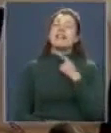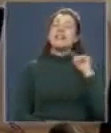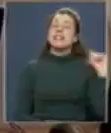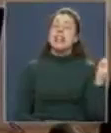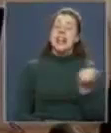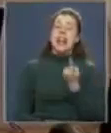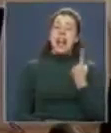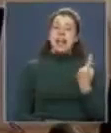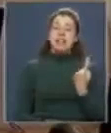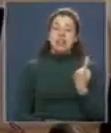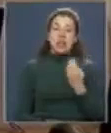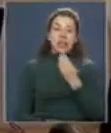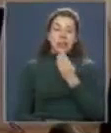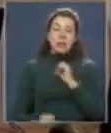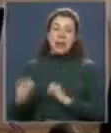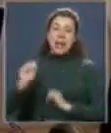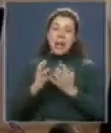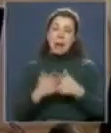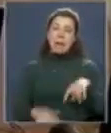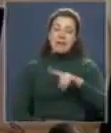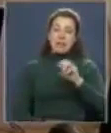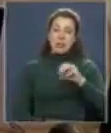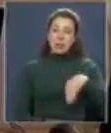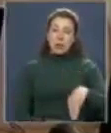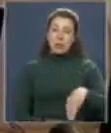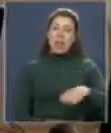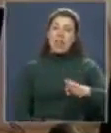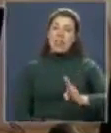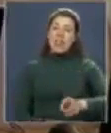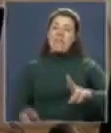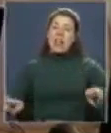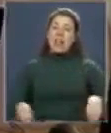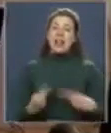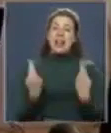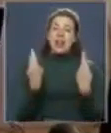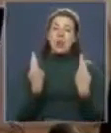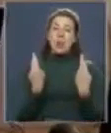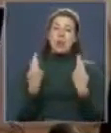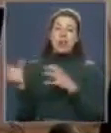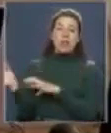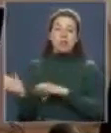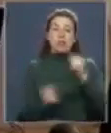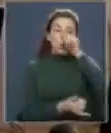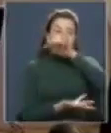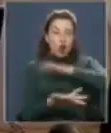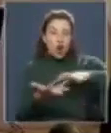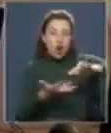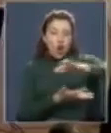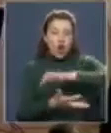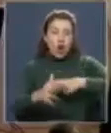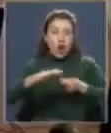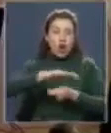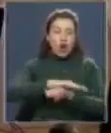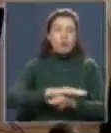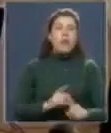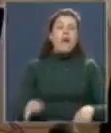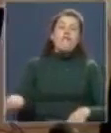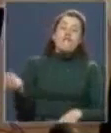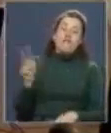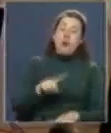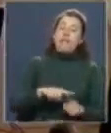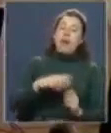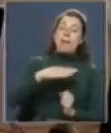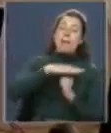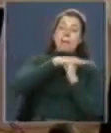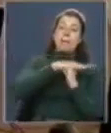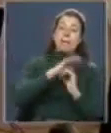nacional. Asimismo, la empresa Sokimich debe ser recuperada de las manos de la corrupción y volver a convertirse en la piedra angular